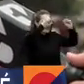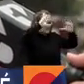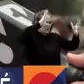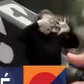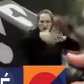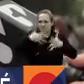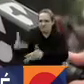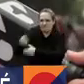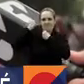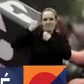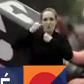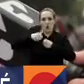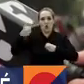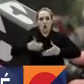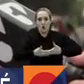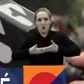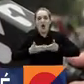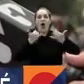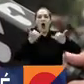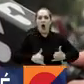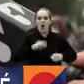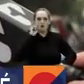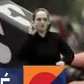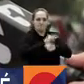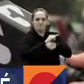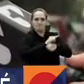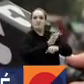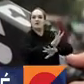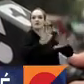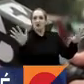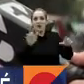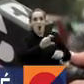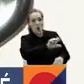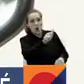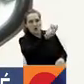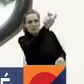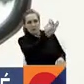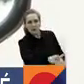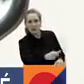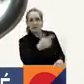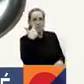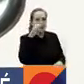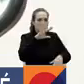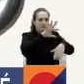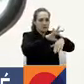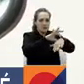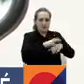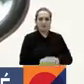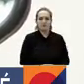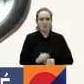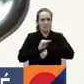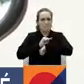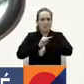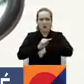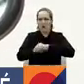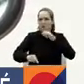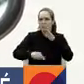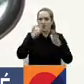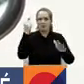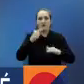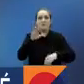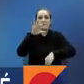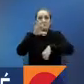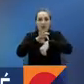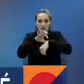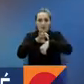y ya ahí se libró la orden de captura contra el presunto asesino. La inmediata acción de la policía permitió la captura de